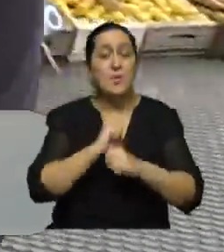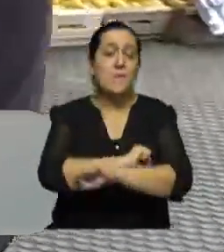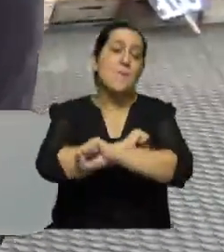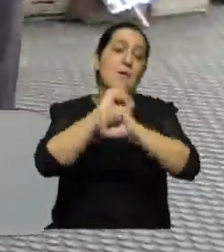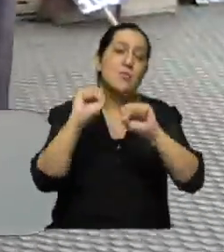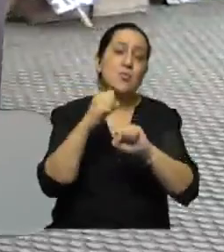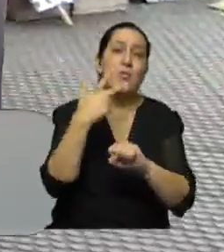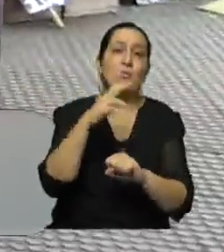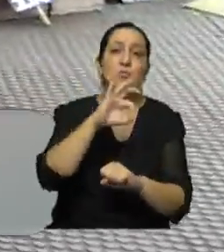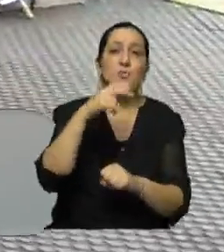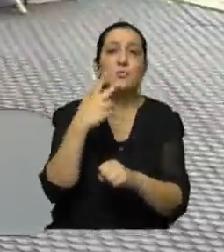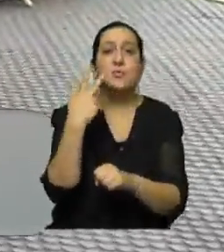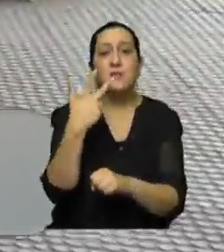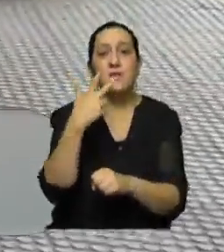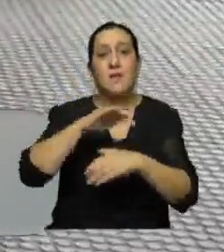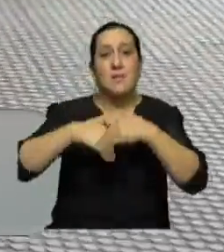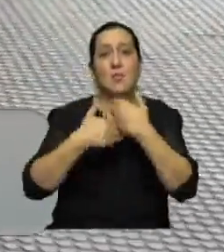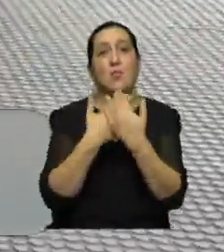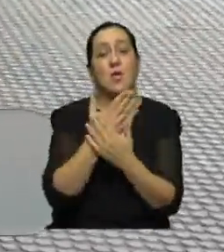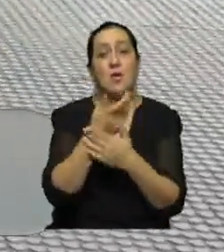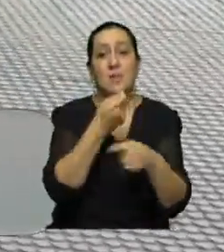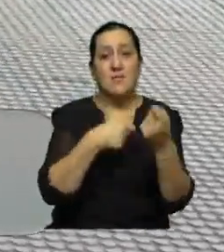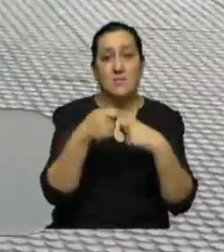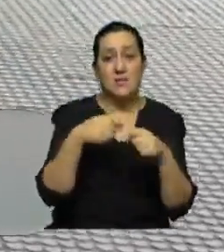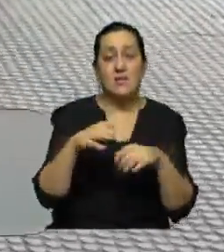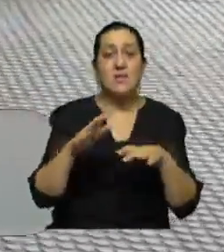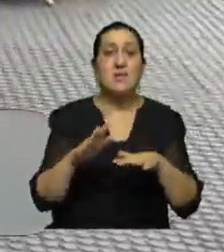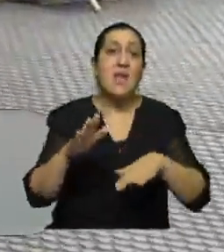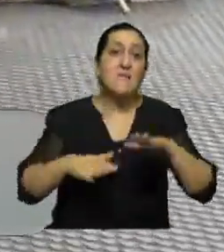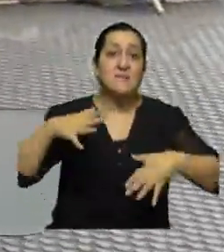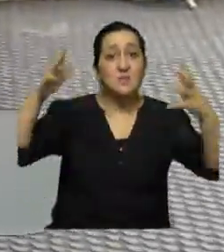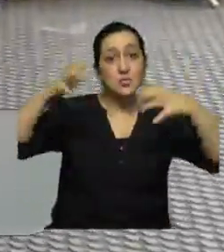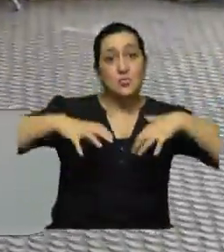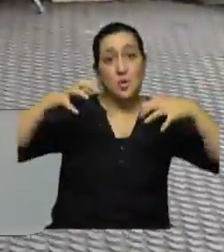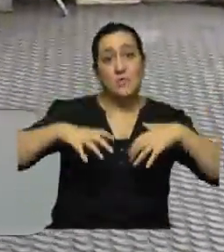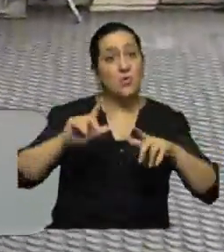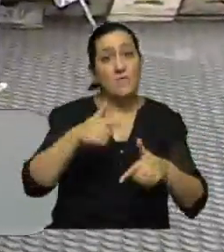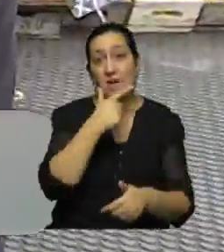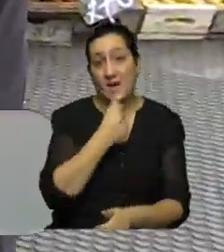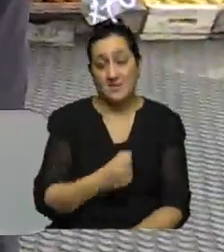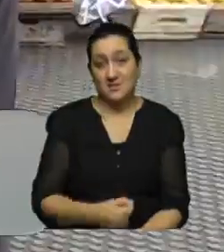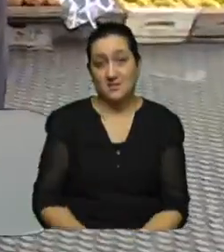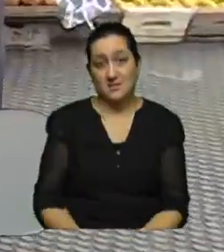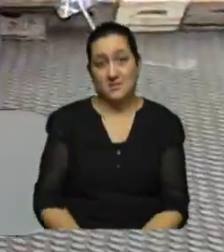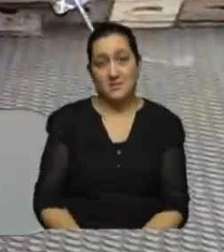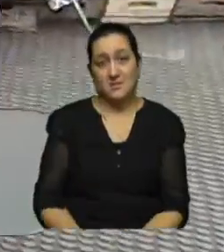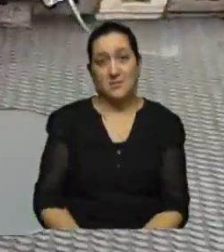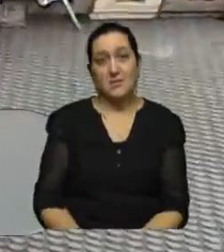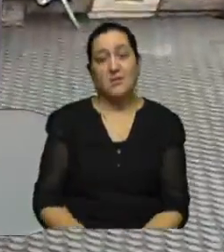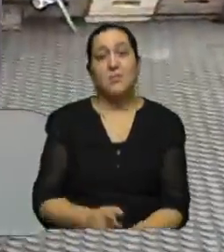la 3 de la mañana para ir al mercado. Es un esfuerzo al día a día que están acá. Y a veces los agarra la lluvia y no es changa. Y es bravo, ¿vio? Pero tenemos